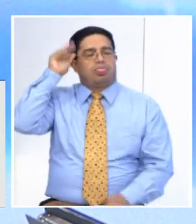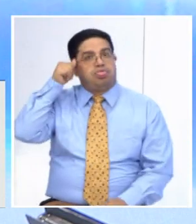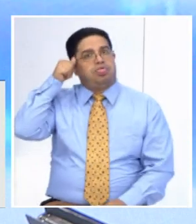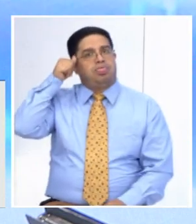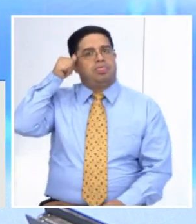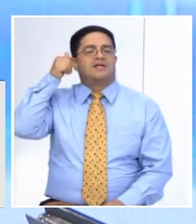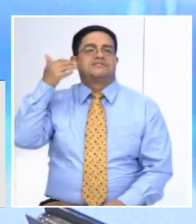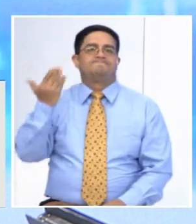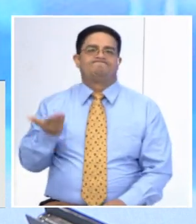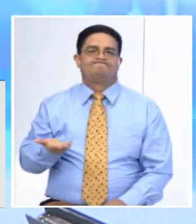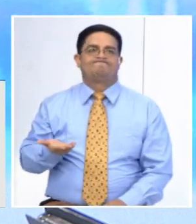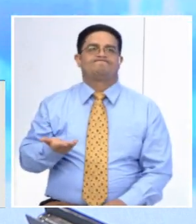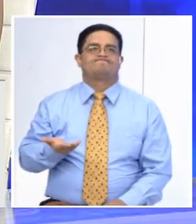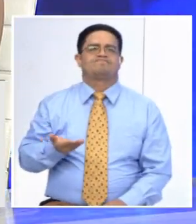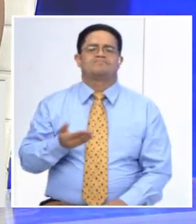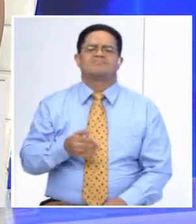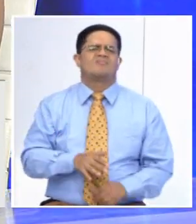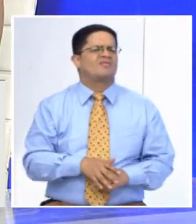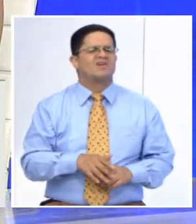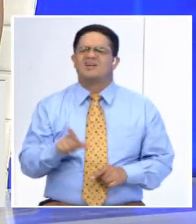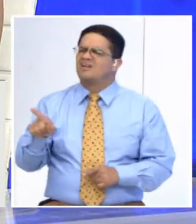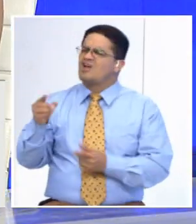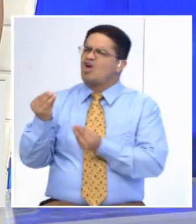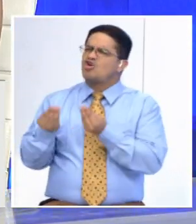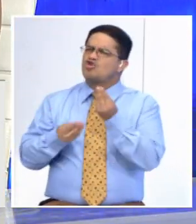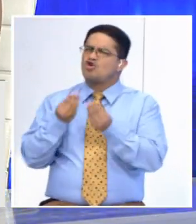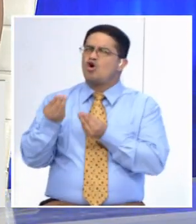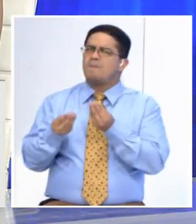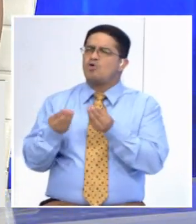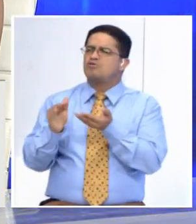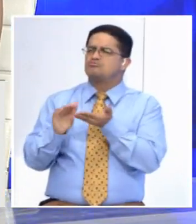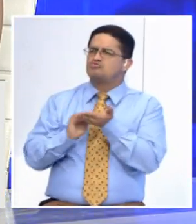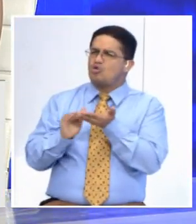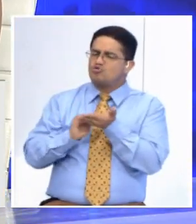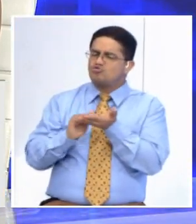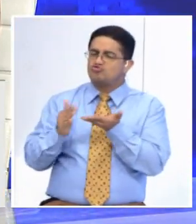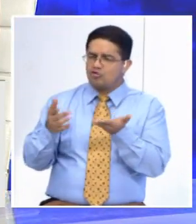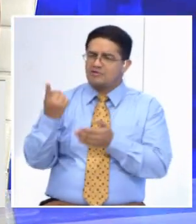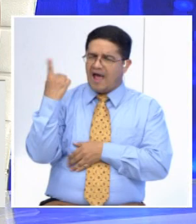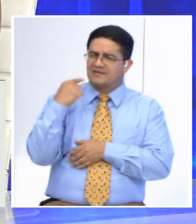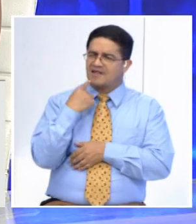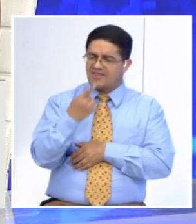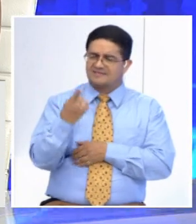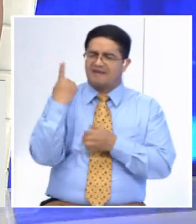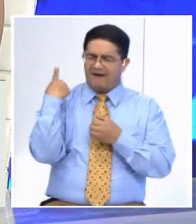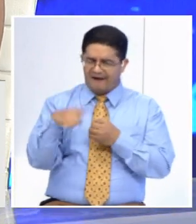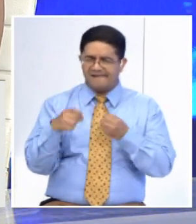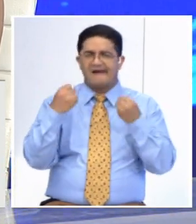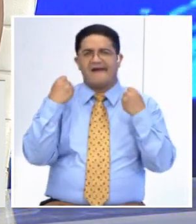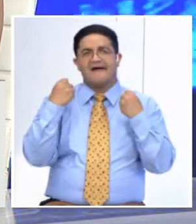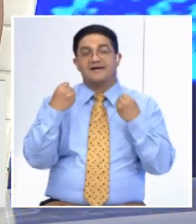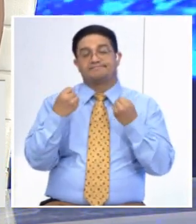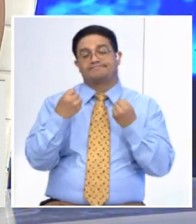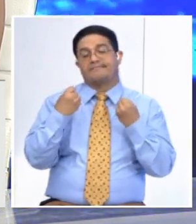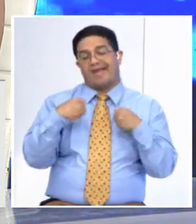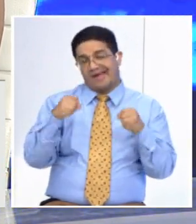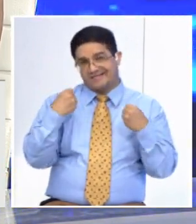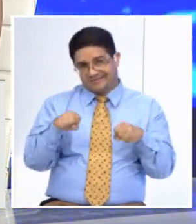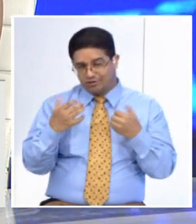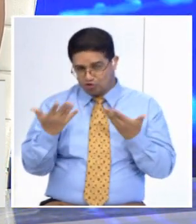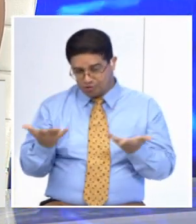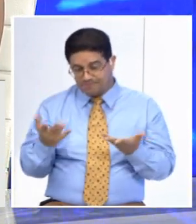orina. ¿Cómo se le da solución a estos pacientes? Nos decía en la parte anterior que existen procedimientos no quirúrgicos como la